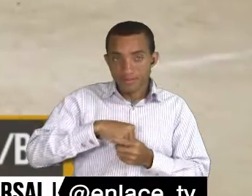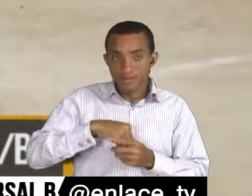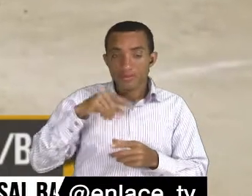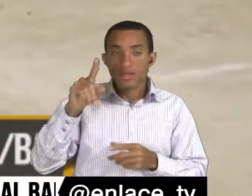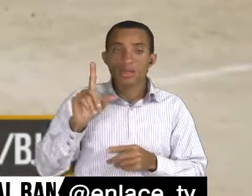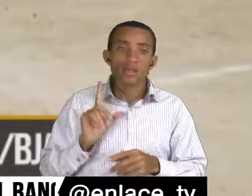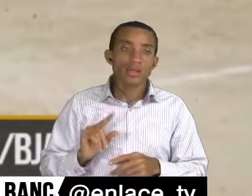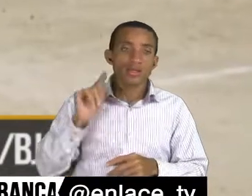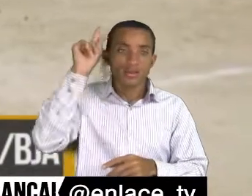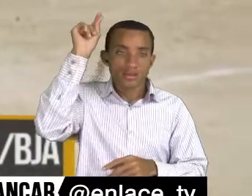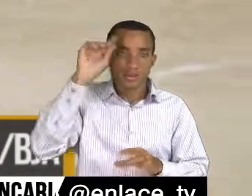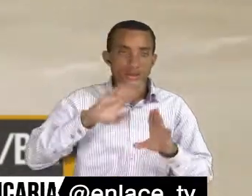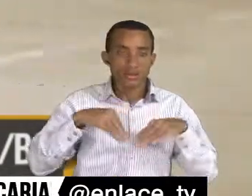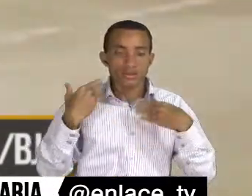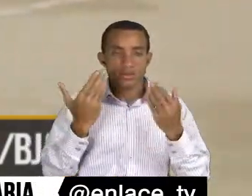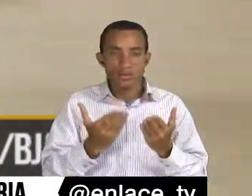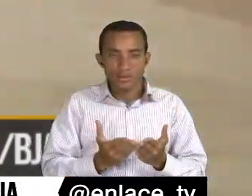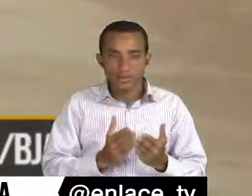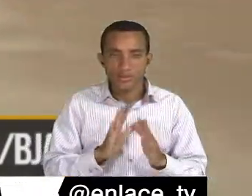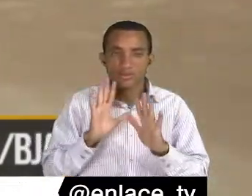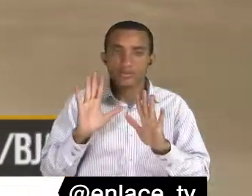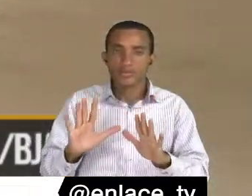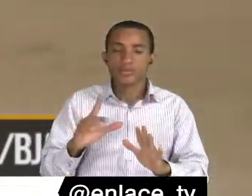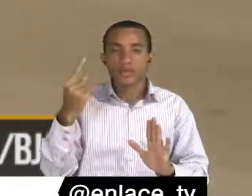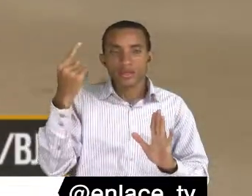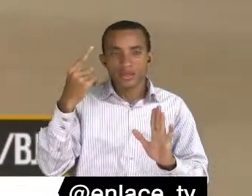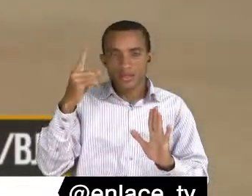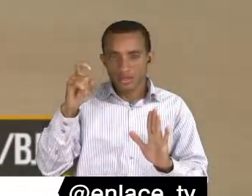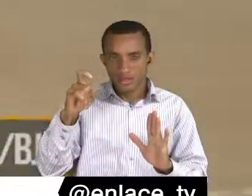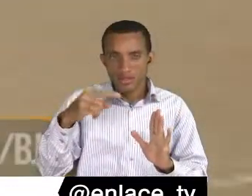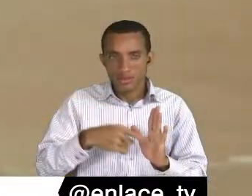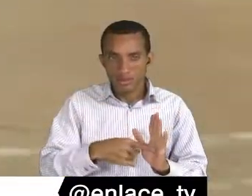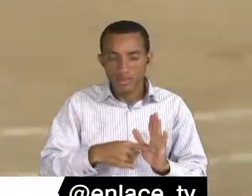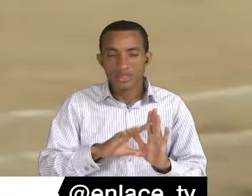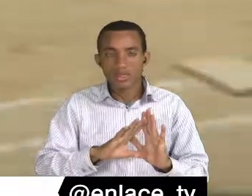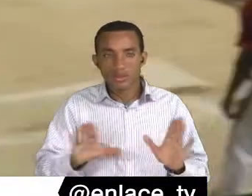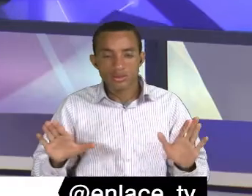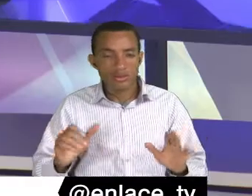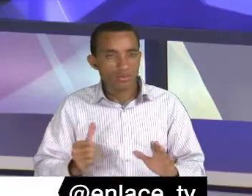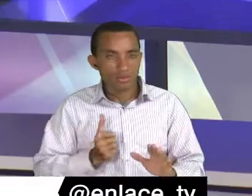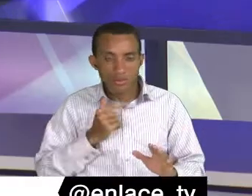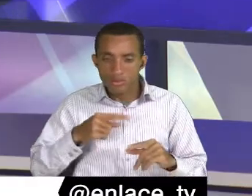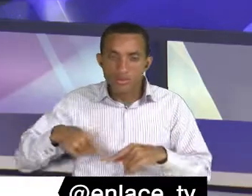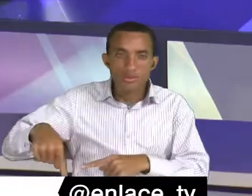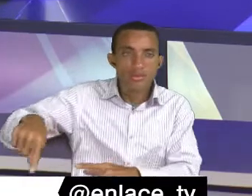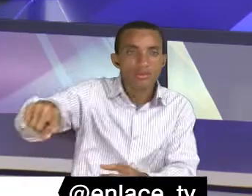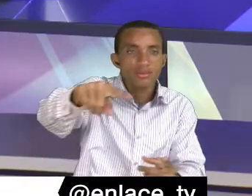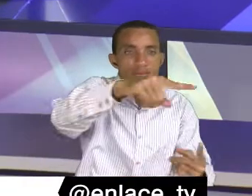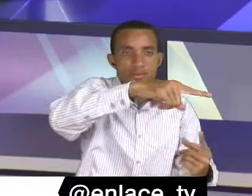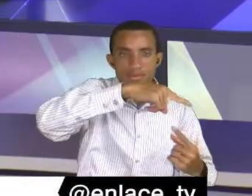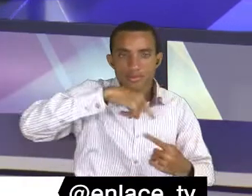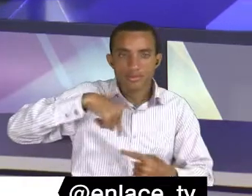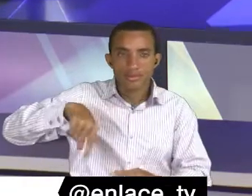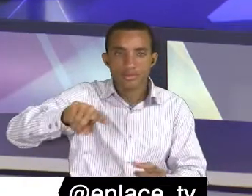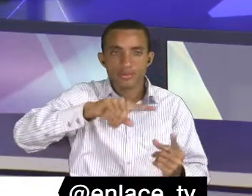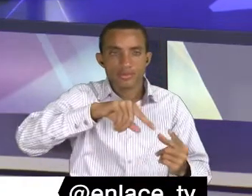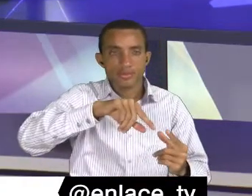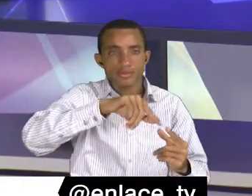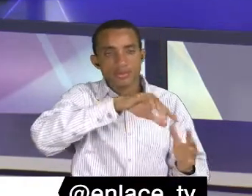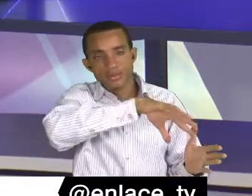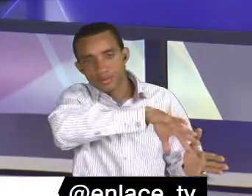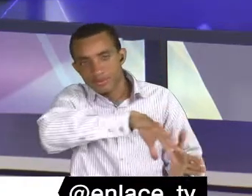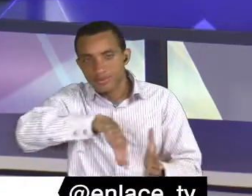INDERBA, en el que 6.000 deportistas barranqueños le sacarán el máximo provecho a la Villa Olímpica. Se tomaron las medidas de